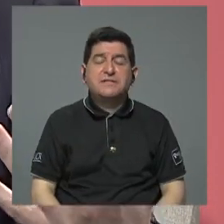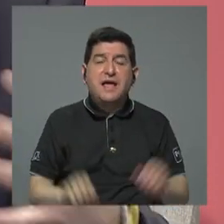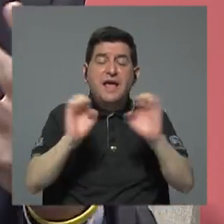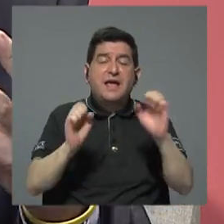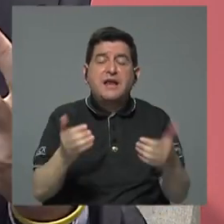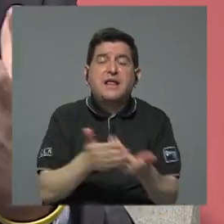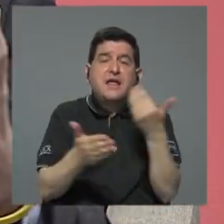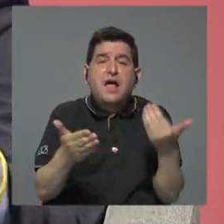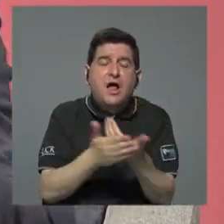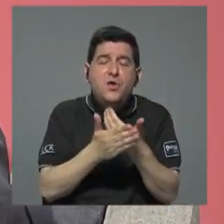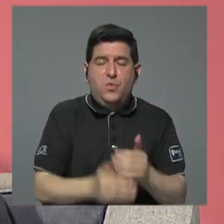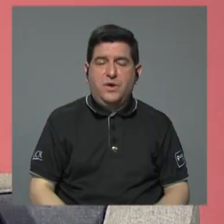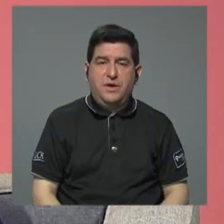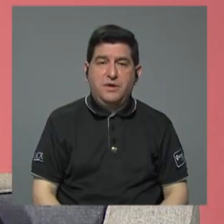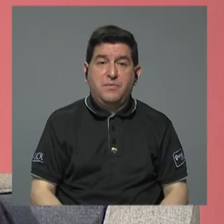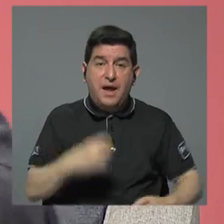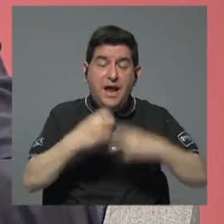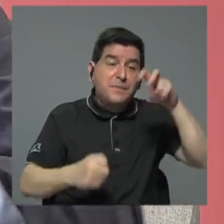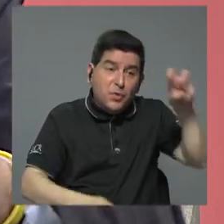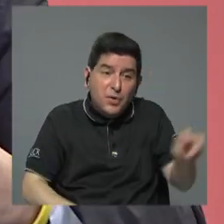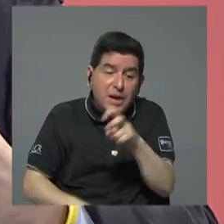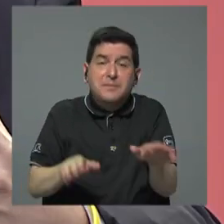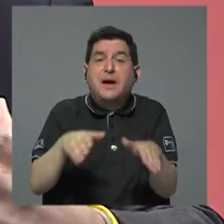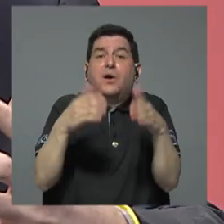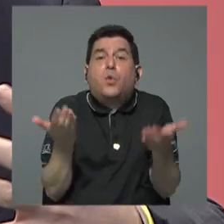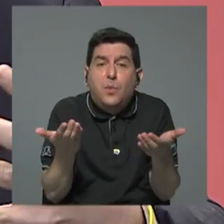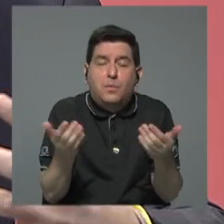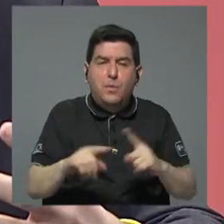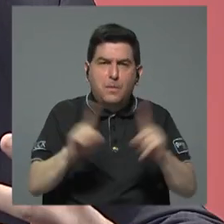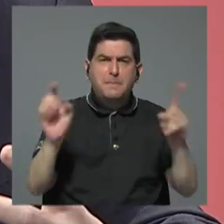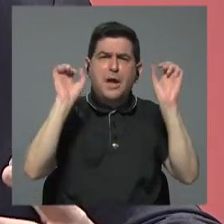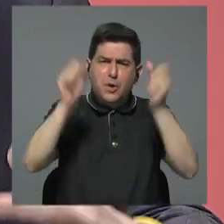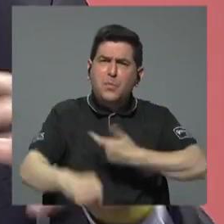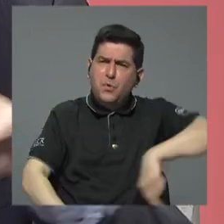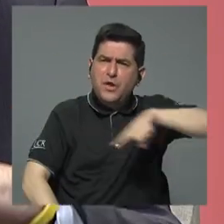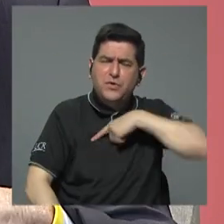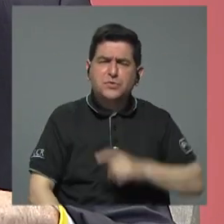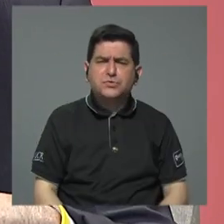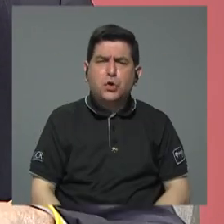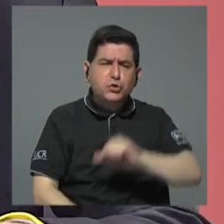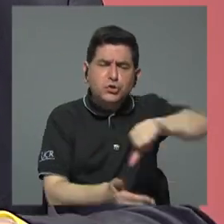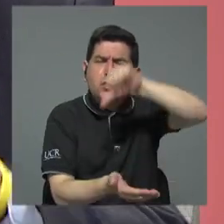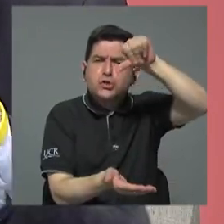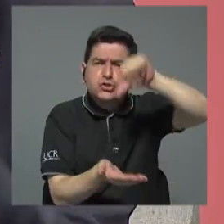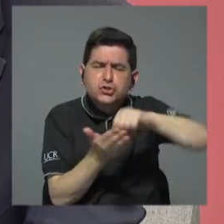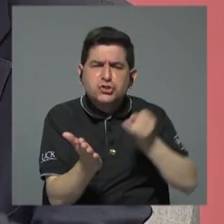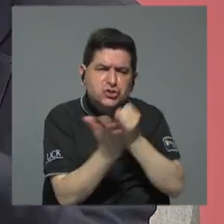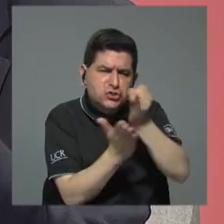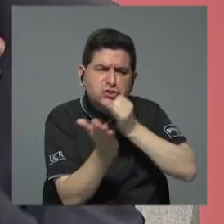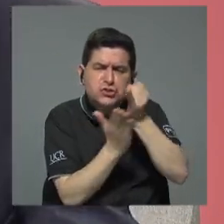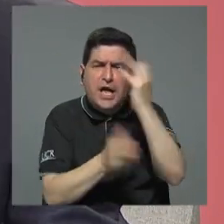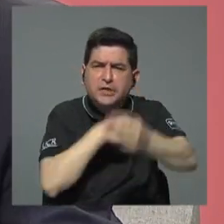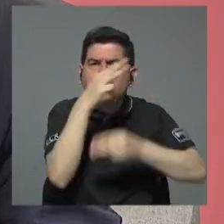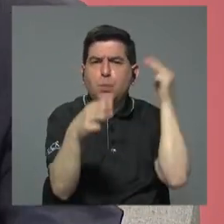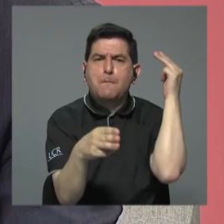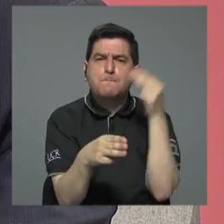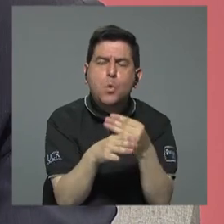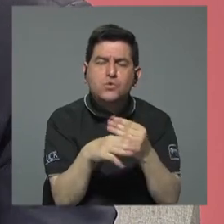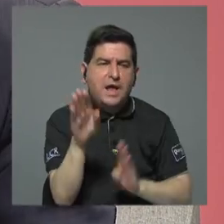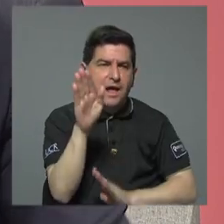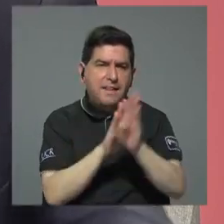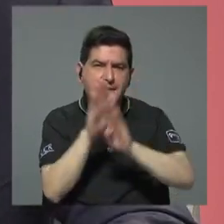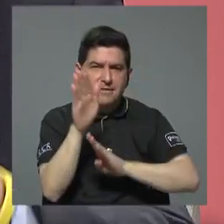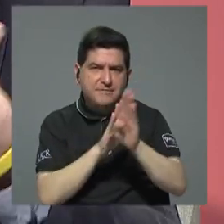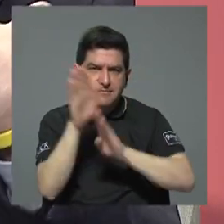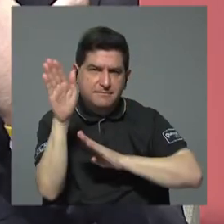renovables de energía. Nuestro problema está en el transporte, pero podríamos convertirnos en un centro de investigación mundial y de